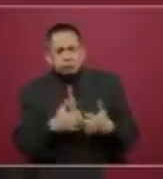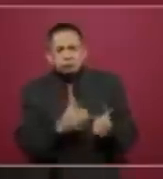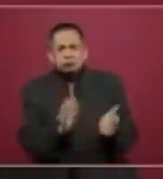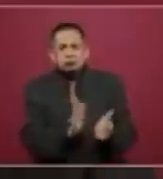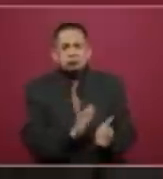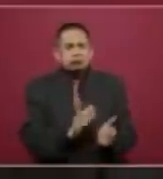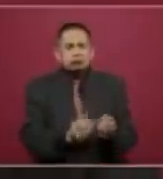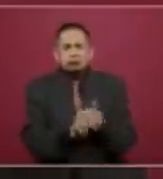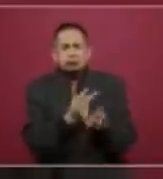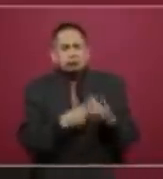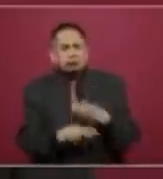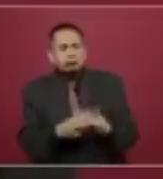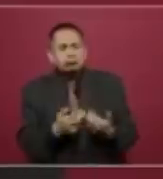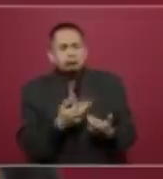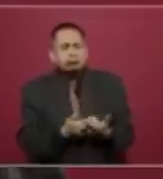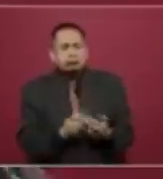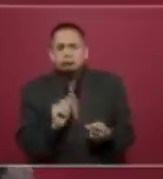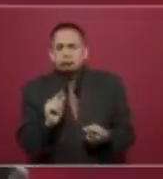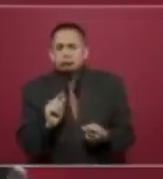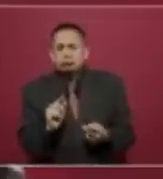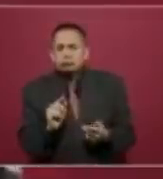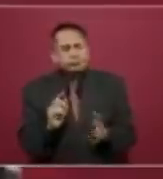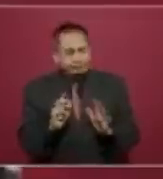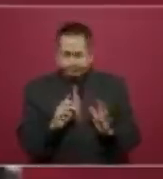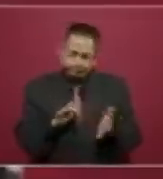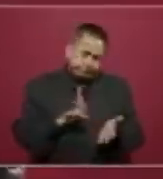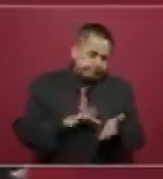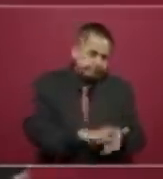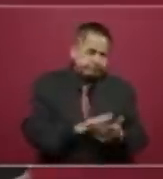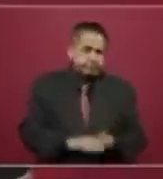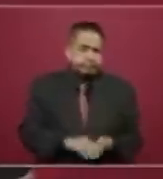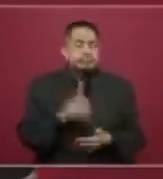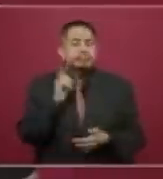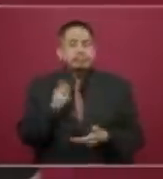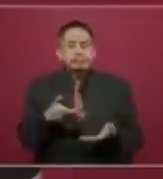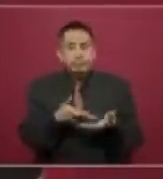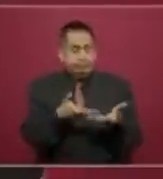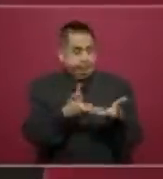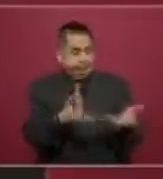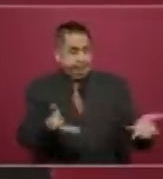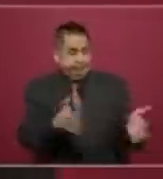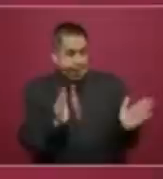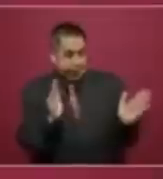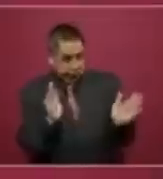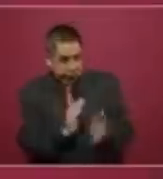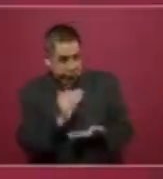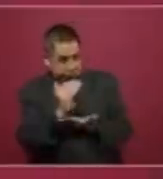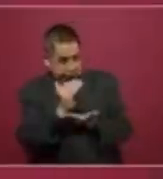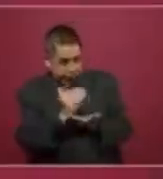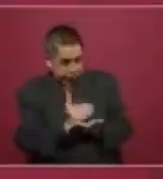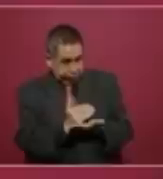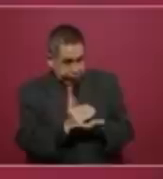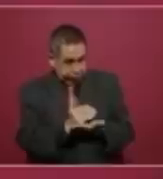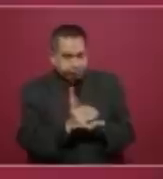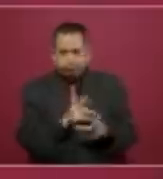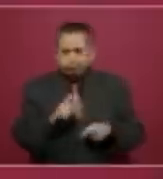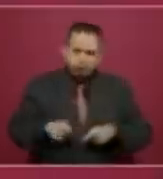Ahora, entre menos superficie, entre menos